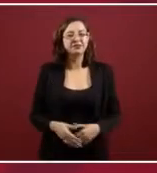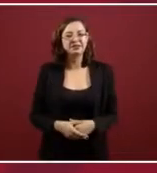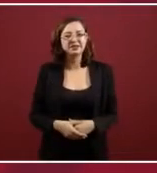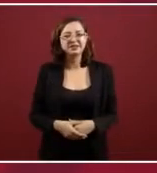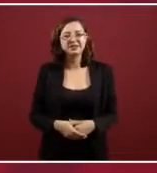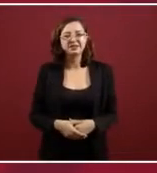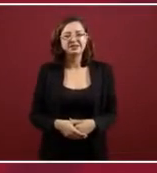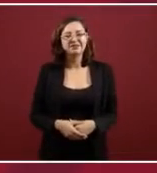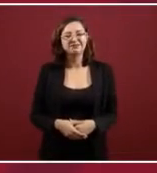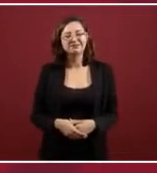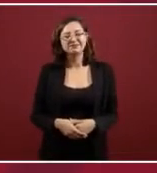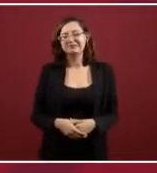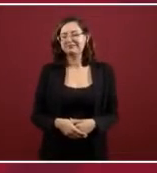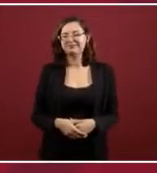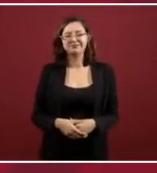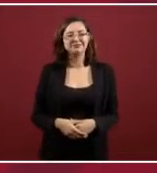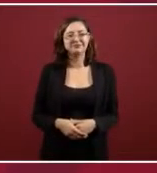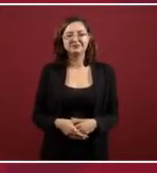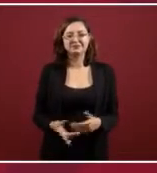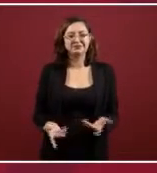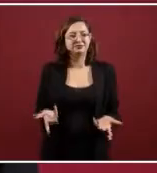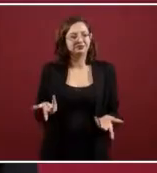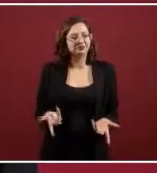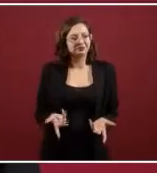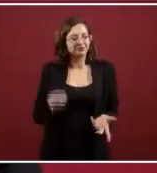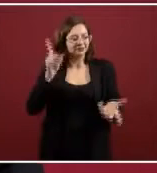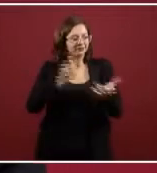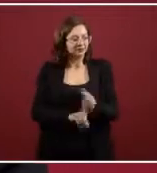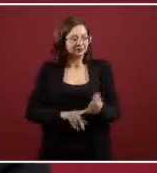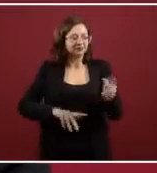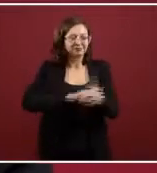lo que estaba de por medio,